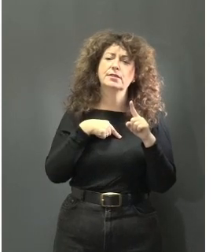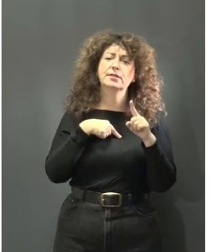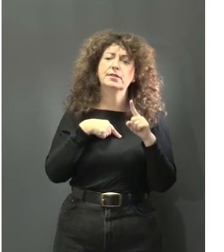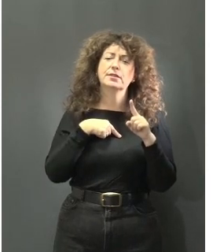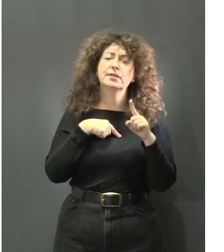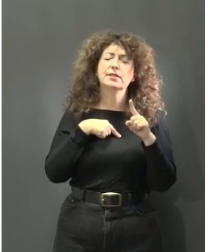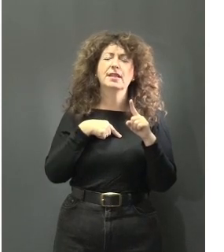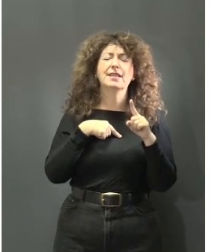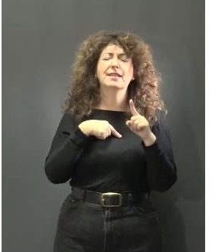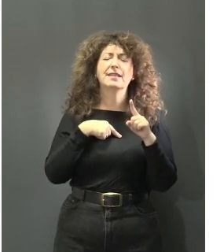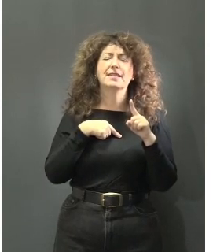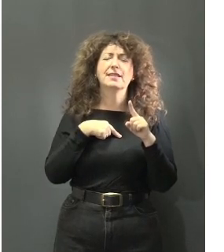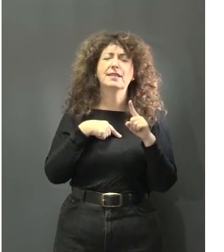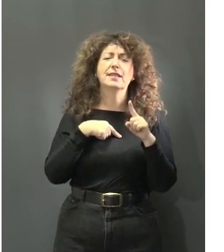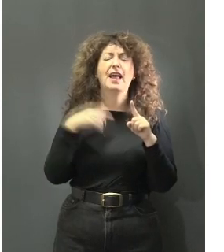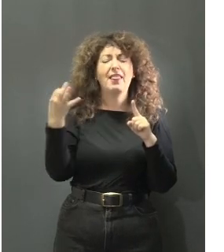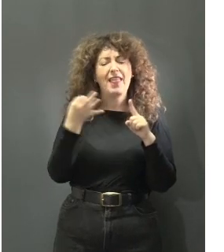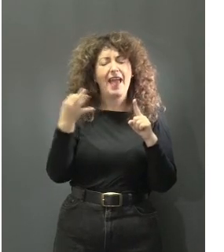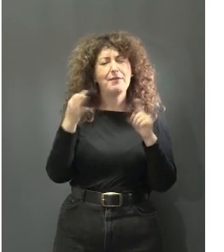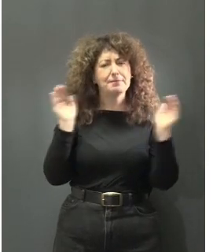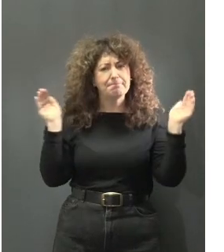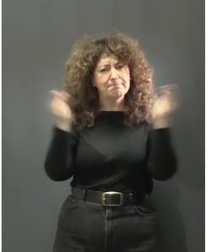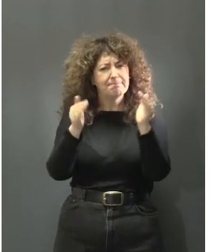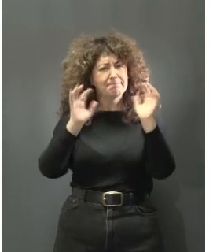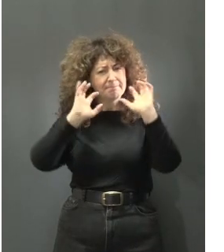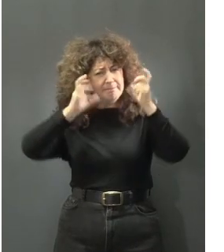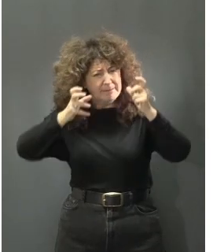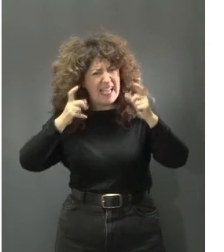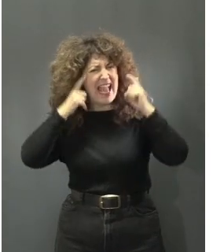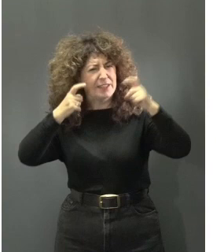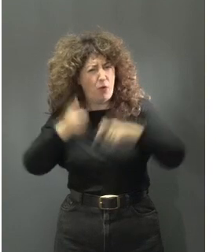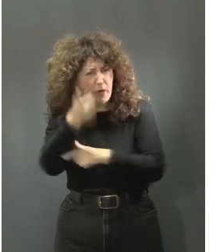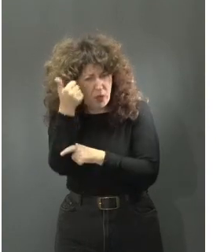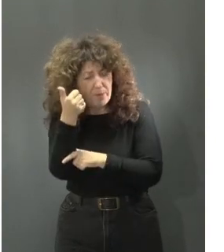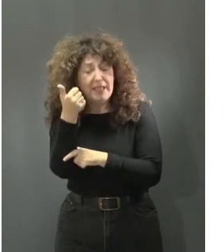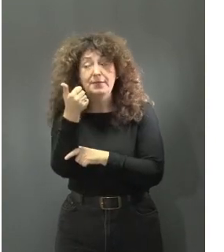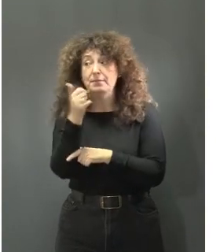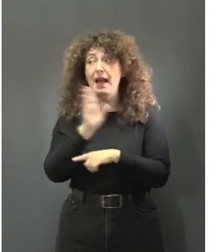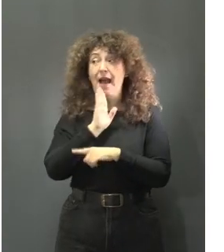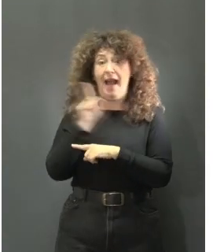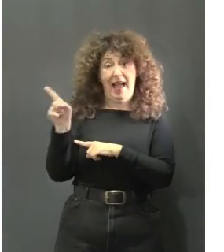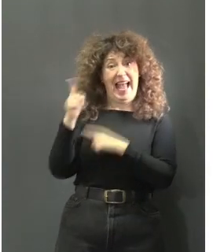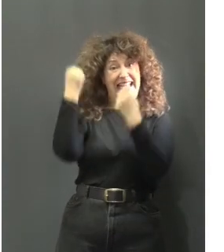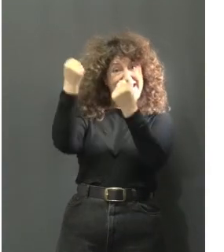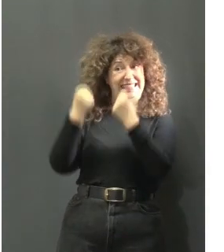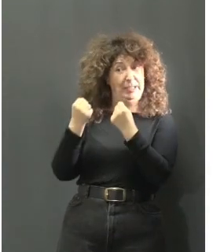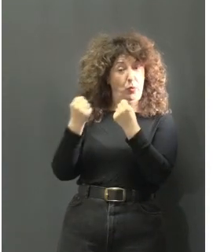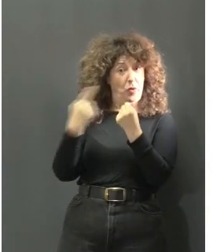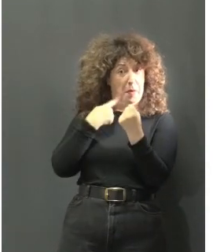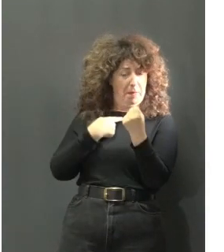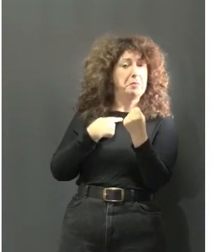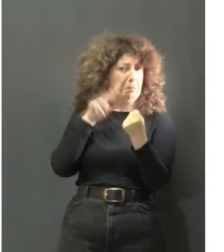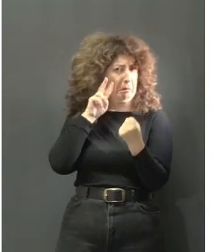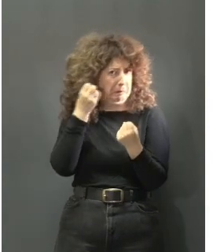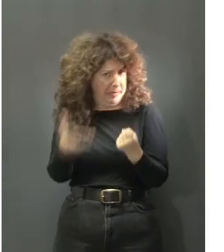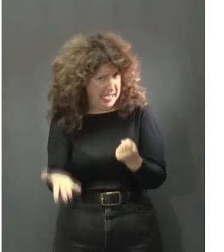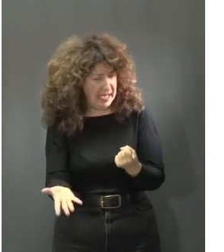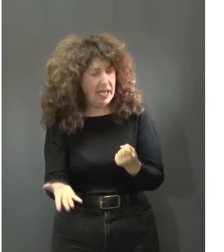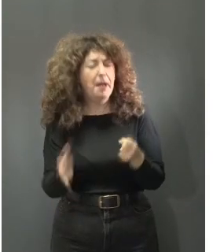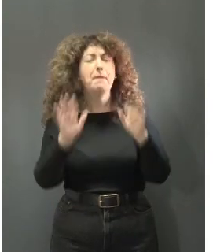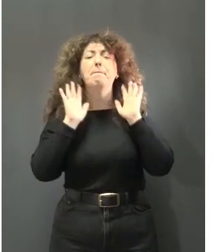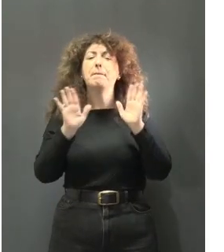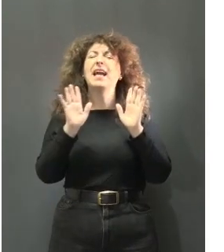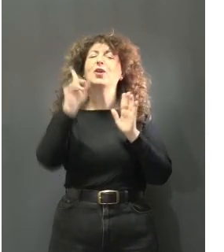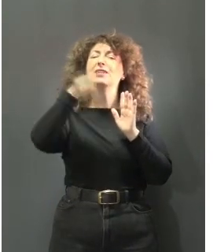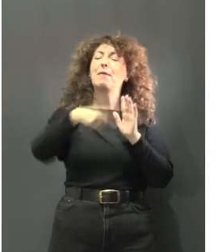poner especial esfuerzo? Pues el que tú dices de las instituciones está bien, pero nos